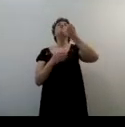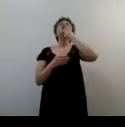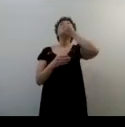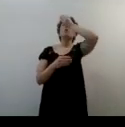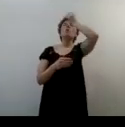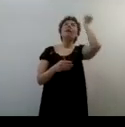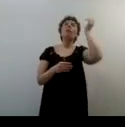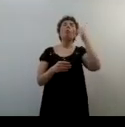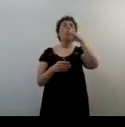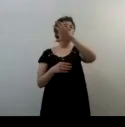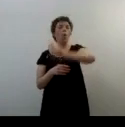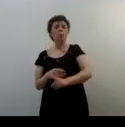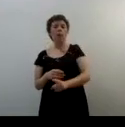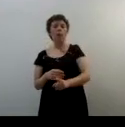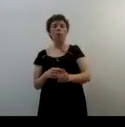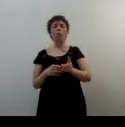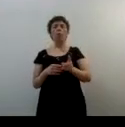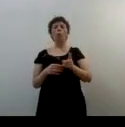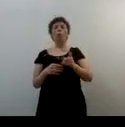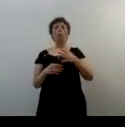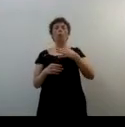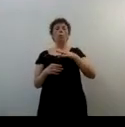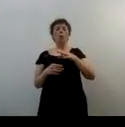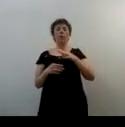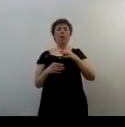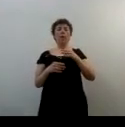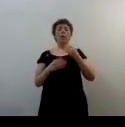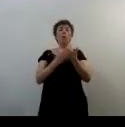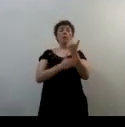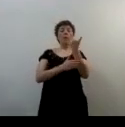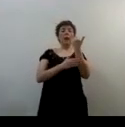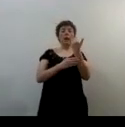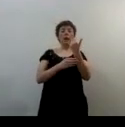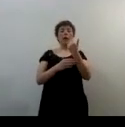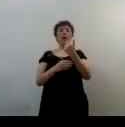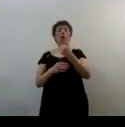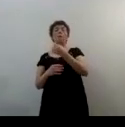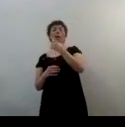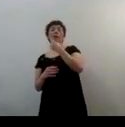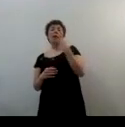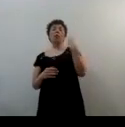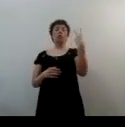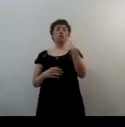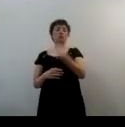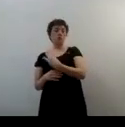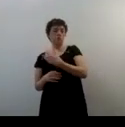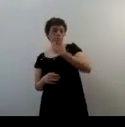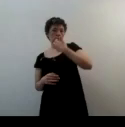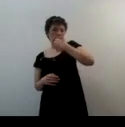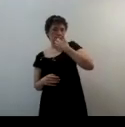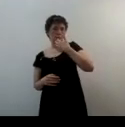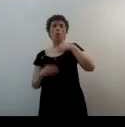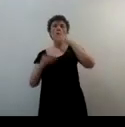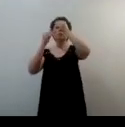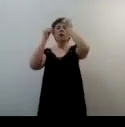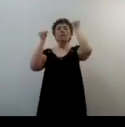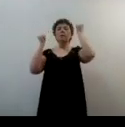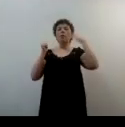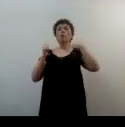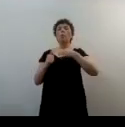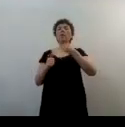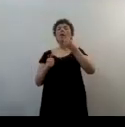que tengo poquita, bueno, pues me tomo 2 en la media mañana y 2 en la merienda. O que se me ha olvidado, me puedo tomar de postre en la